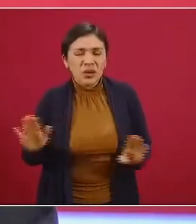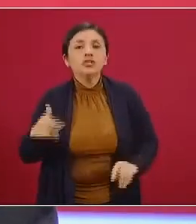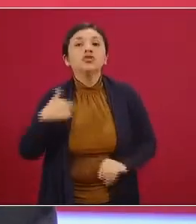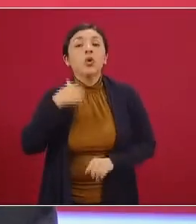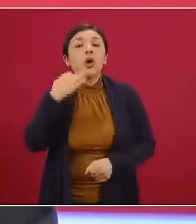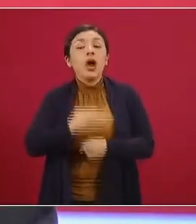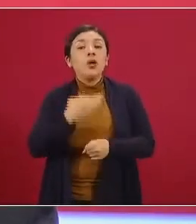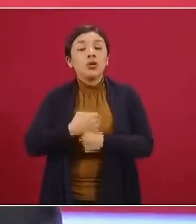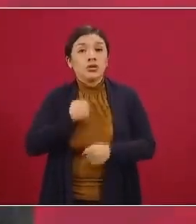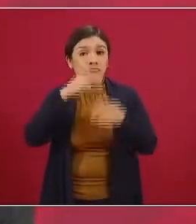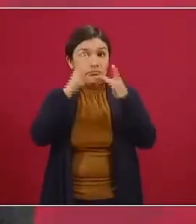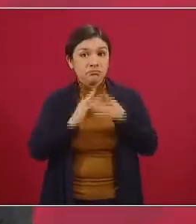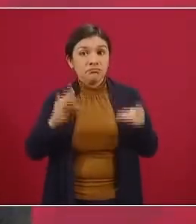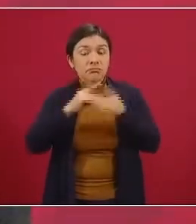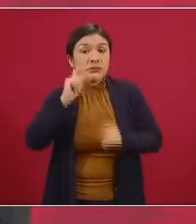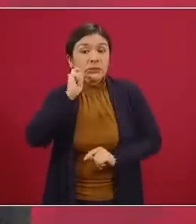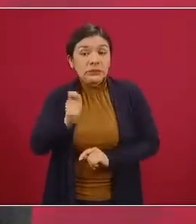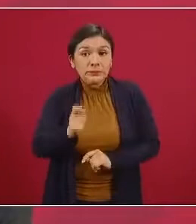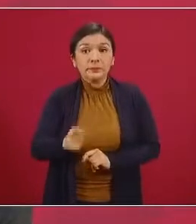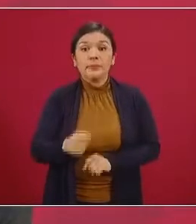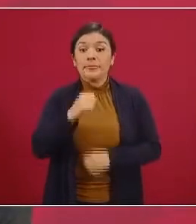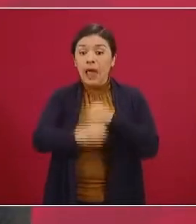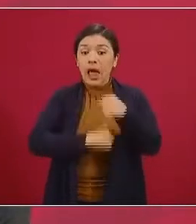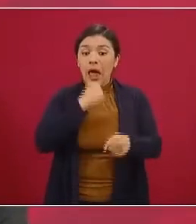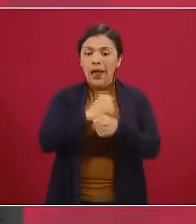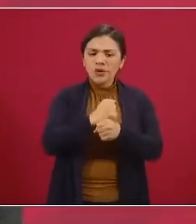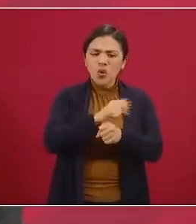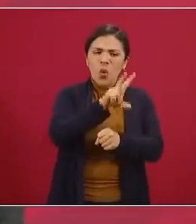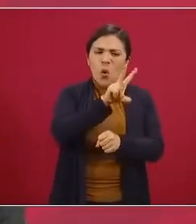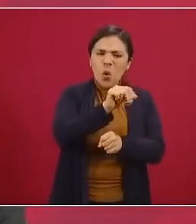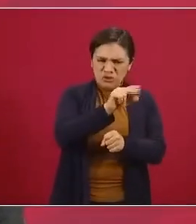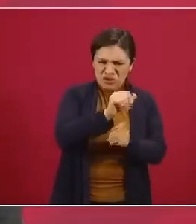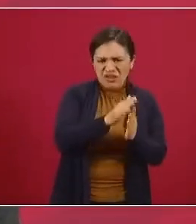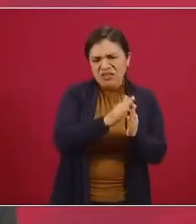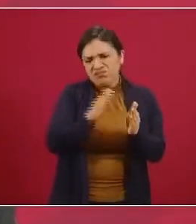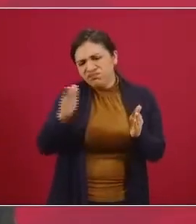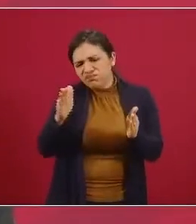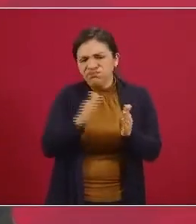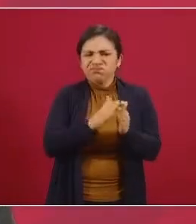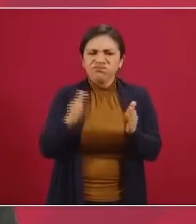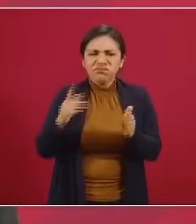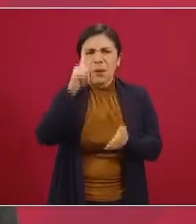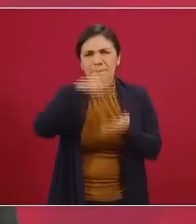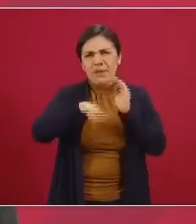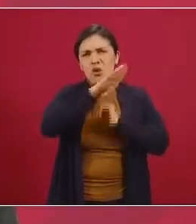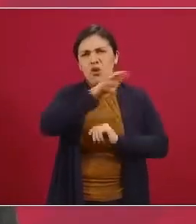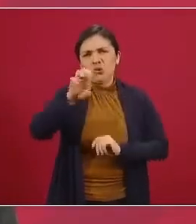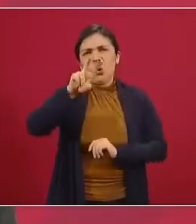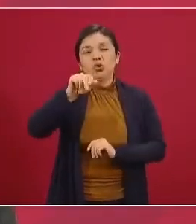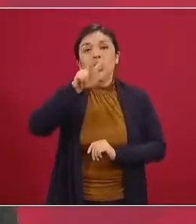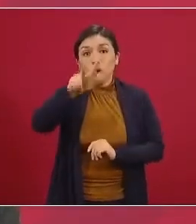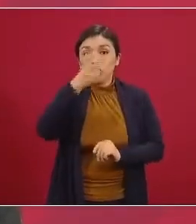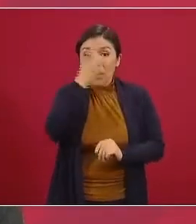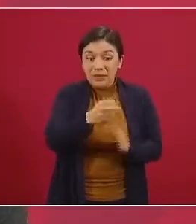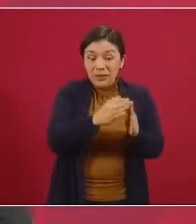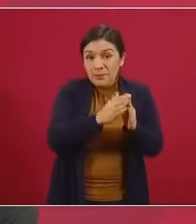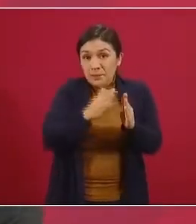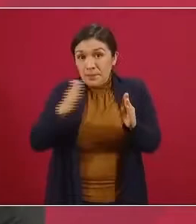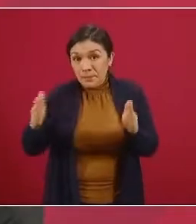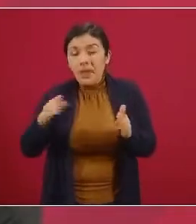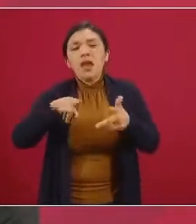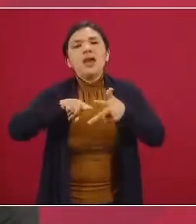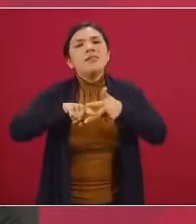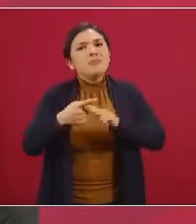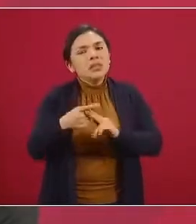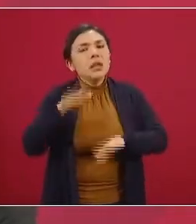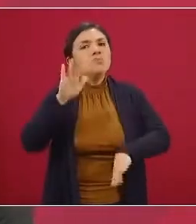estamos diciendo es que a partir de los años 80, concretamente 1988, empezó